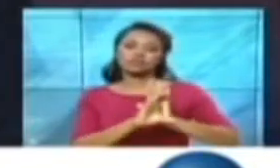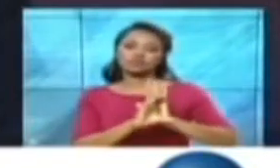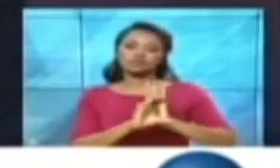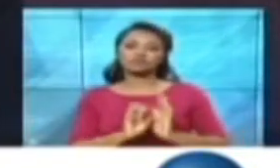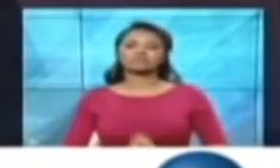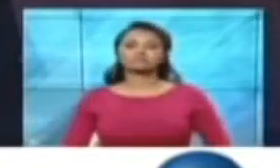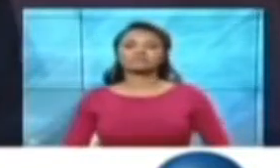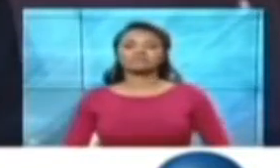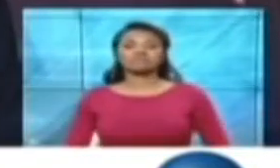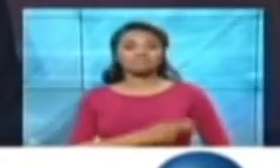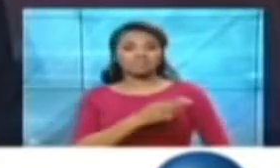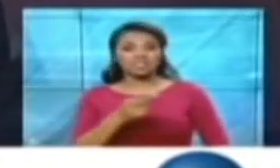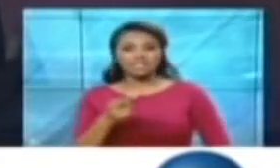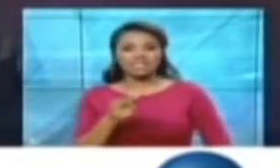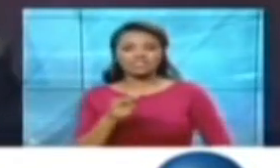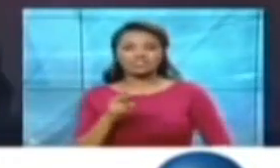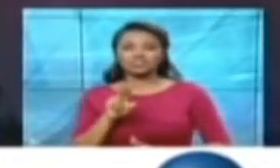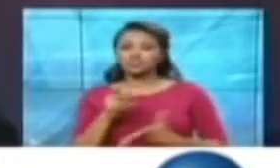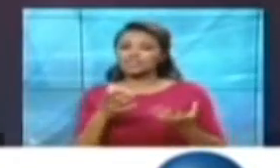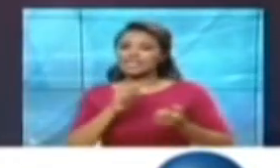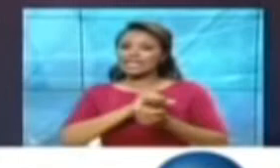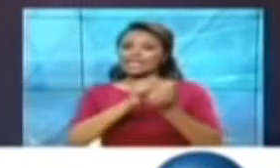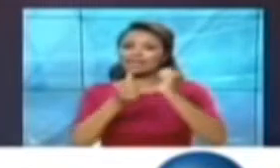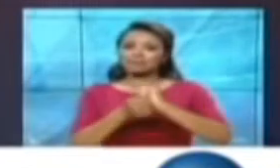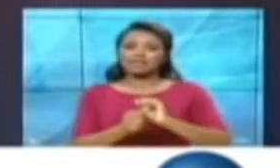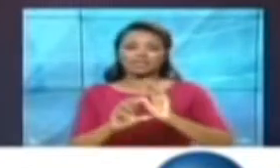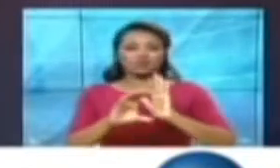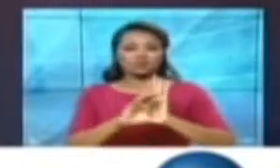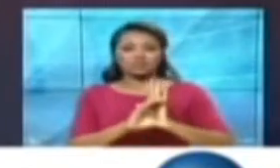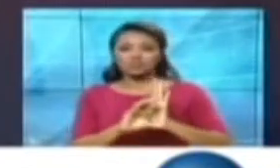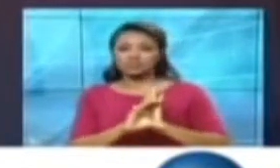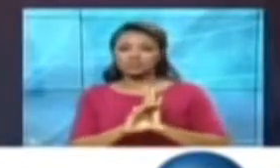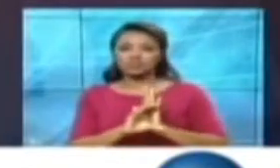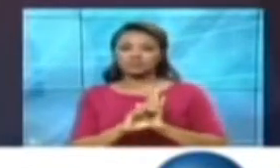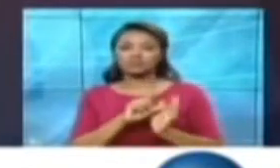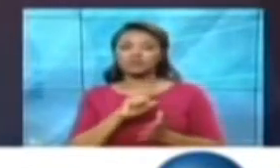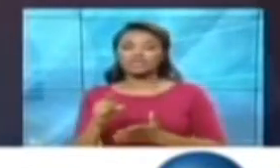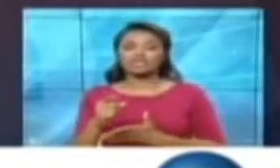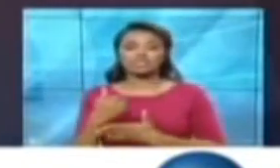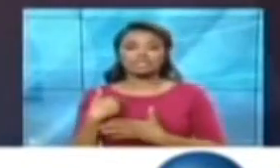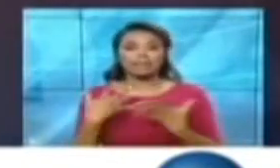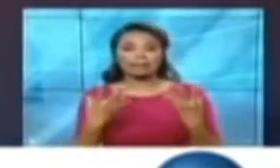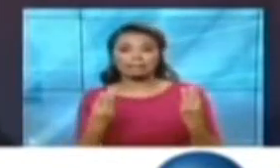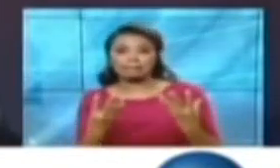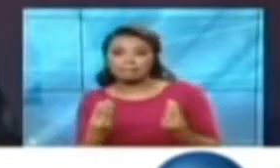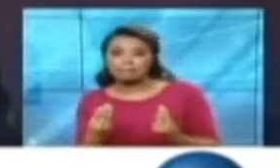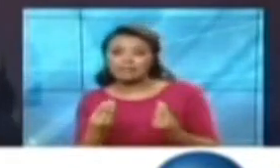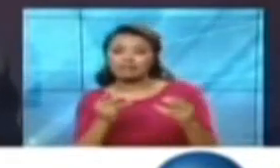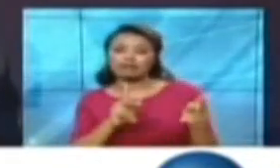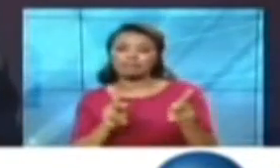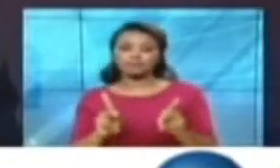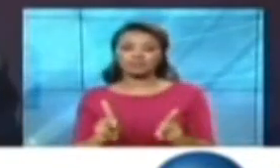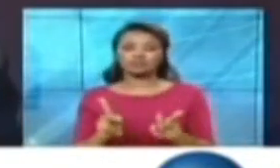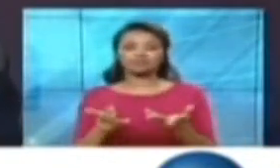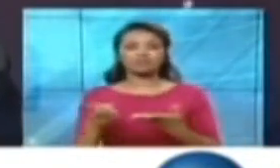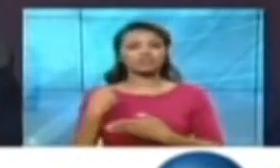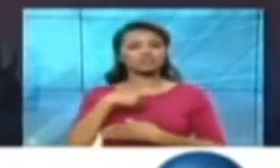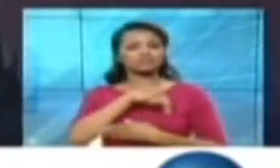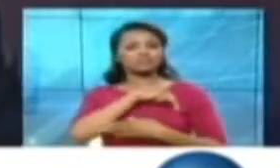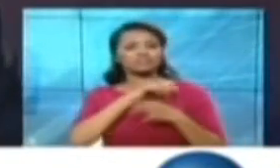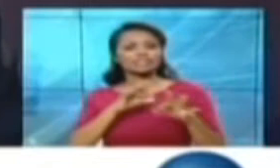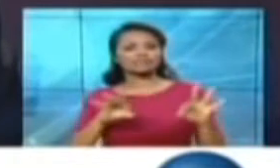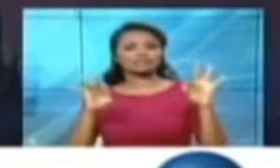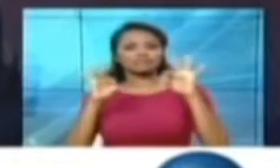ellos se oponen a reformar la constituyente con el pueblo porque le tienen miedo al pueblo no nos dejemos engañar